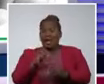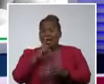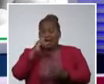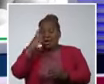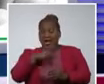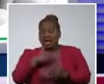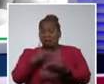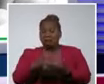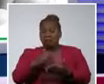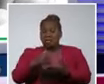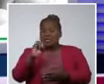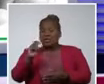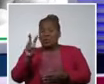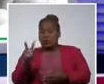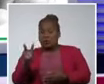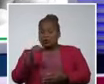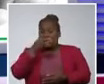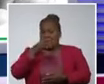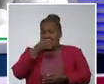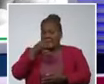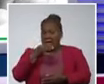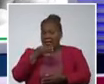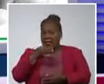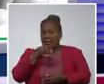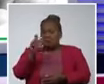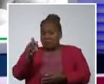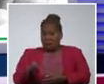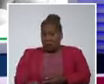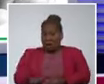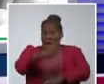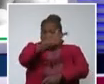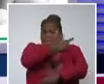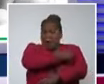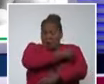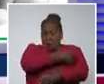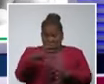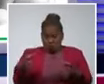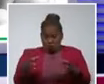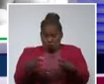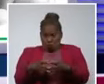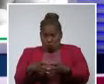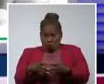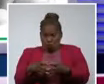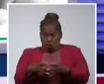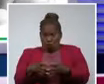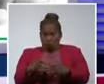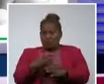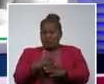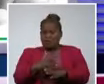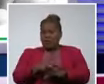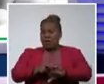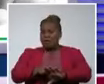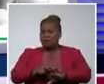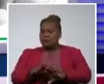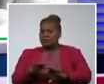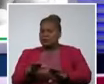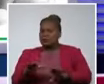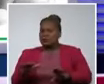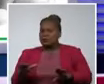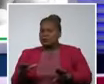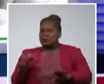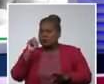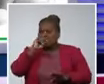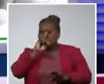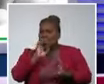dice, cuando nos vacunemos, los que nos vacunemos, ¿significa esto que se terminó todo el